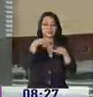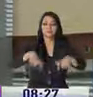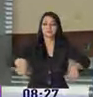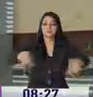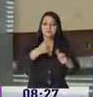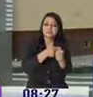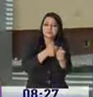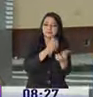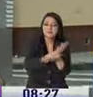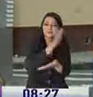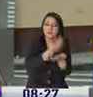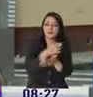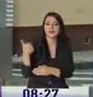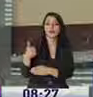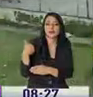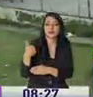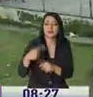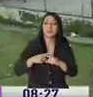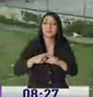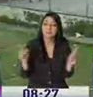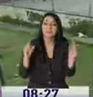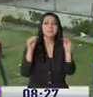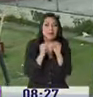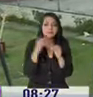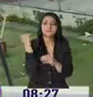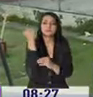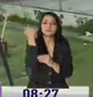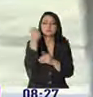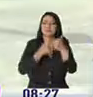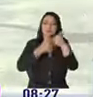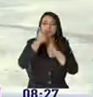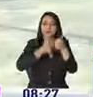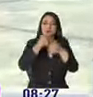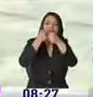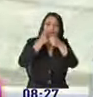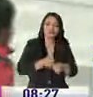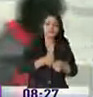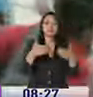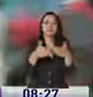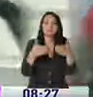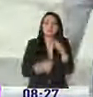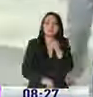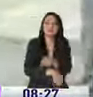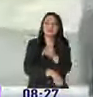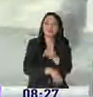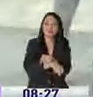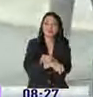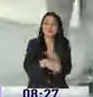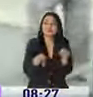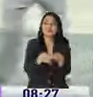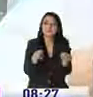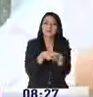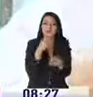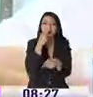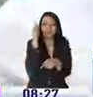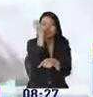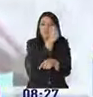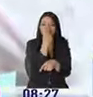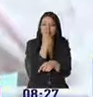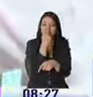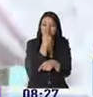Argentina. Pero lo que le llevó aún a ser más conocido fue cuando fundó el equipo de fútbol Mario Moreno Cantinflas. Incluso teníamos